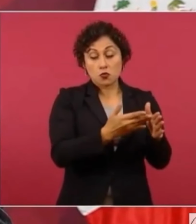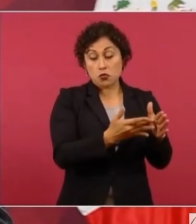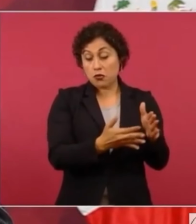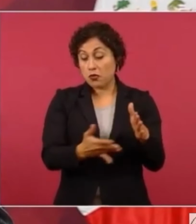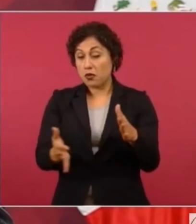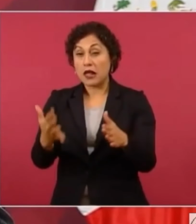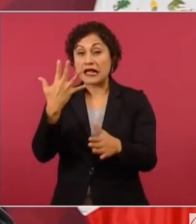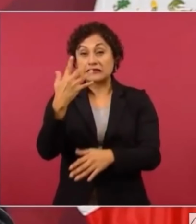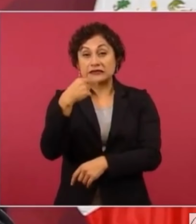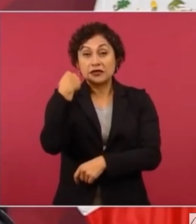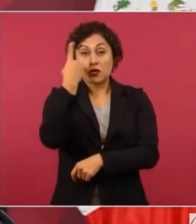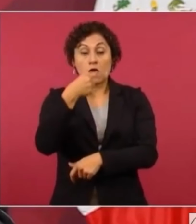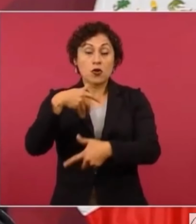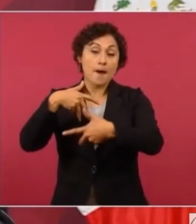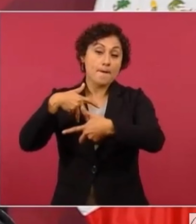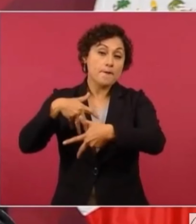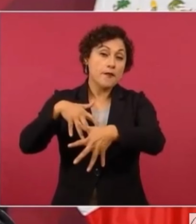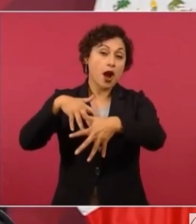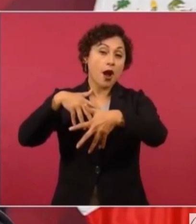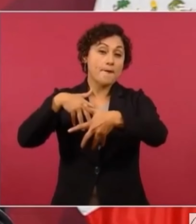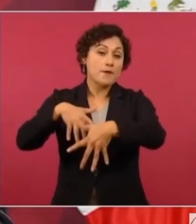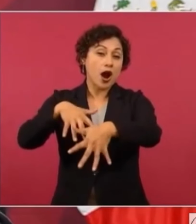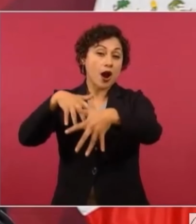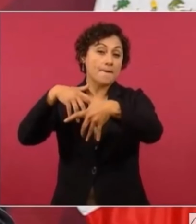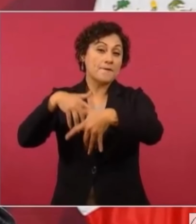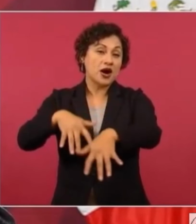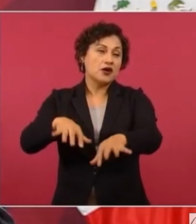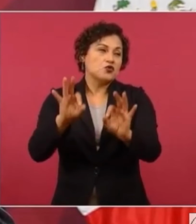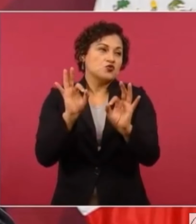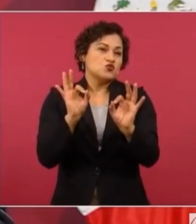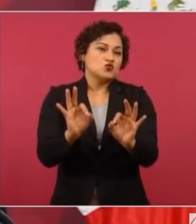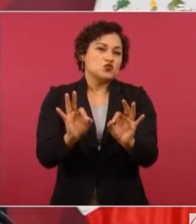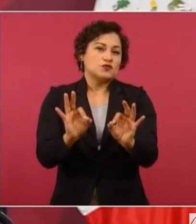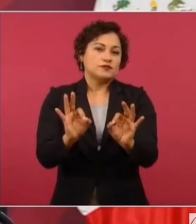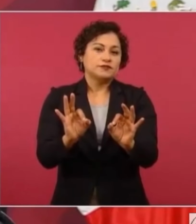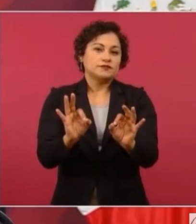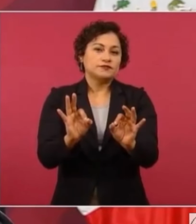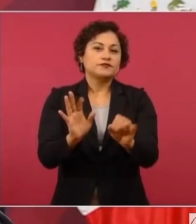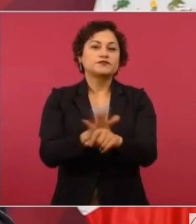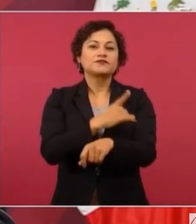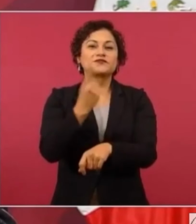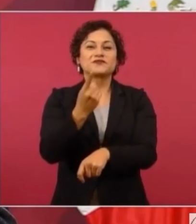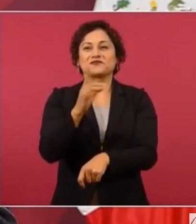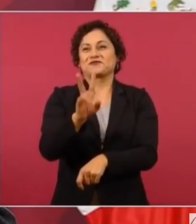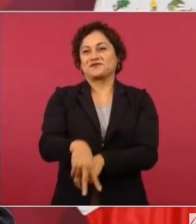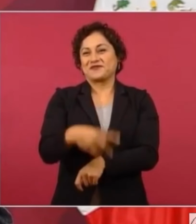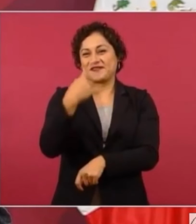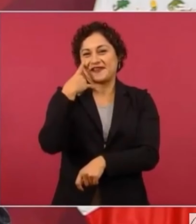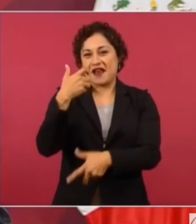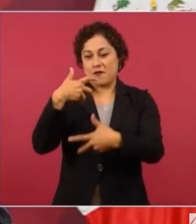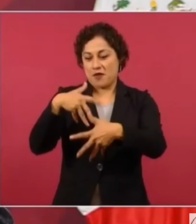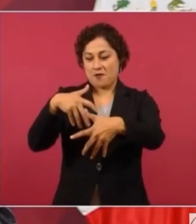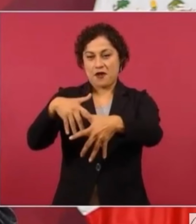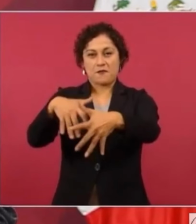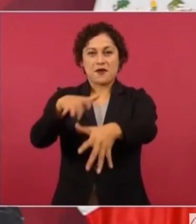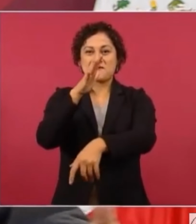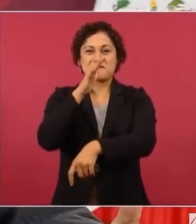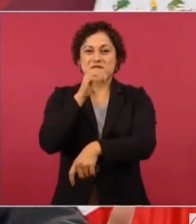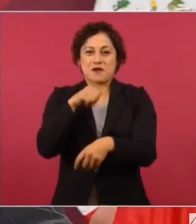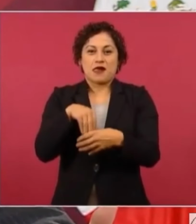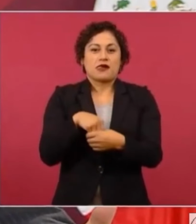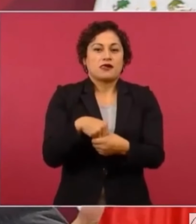en una marcha muy peculiar, porque no podíamos marchar, no podíamos caminar.